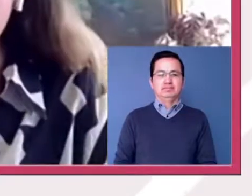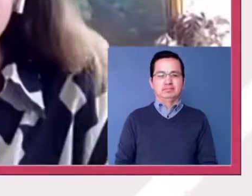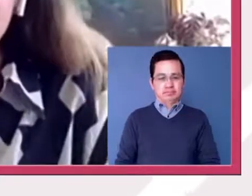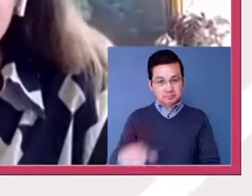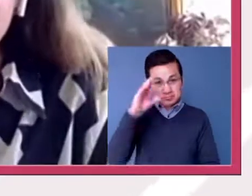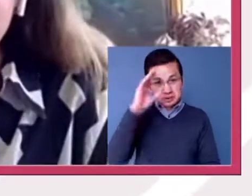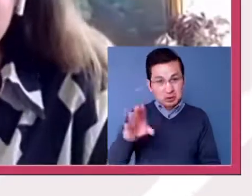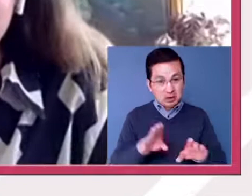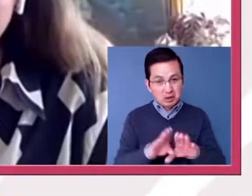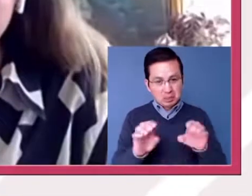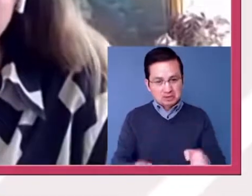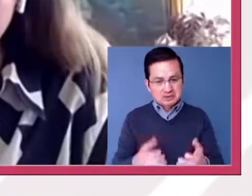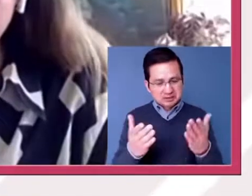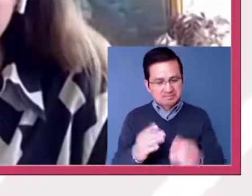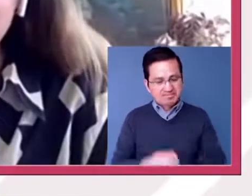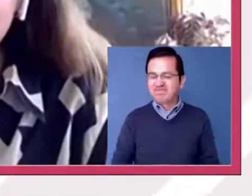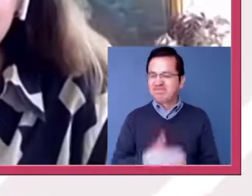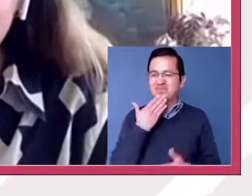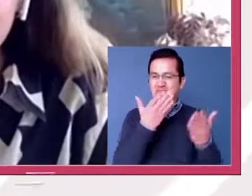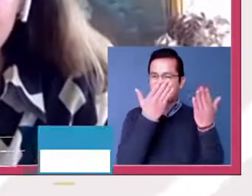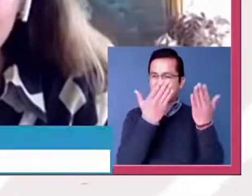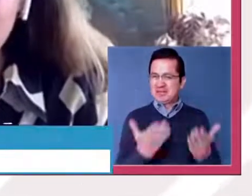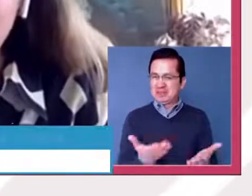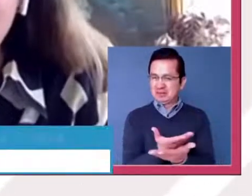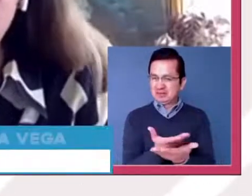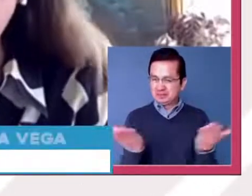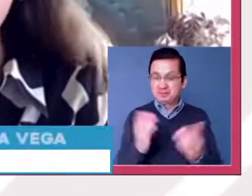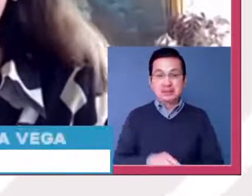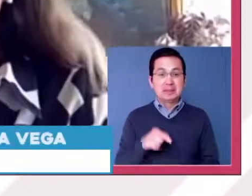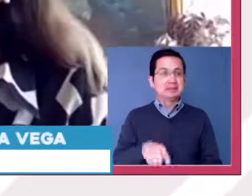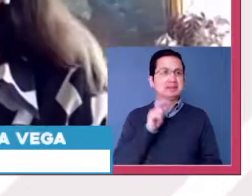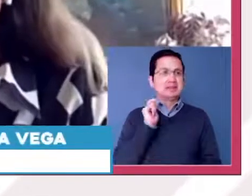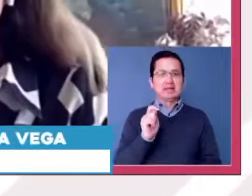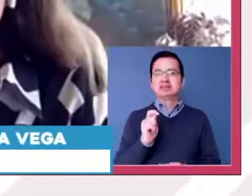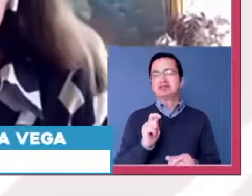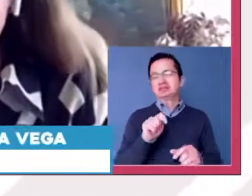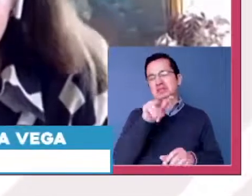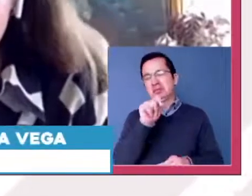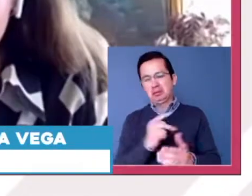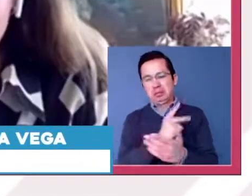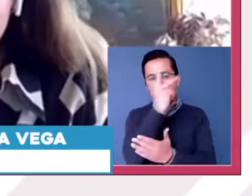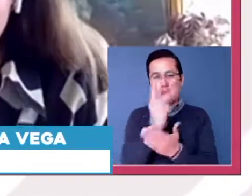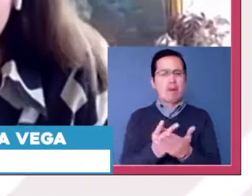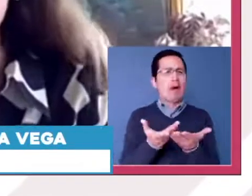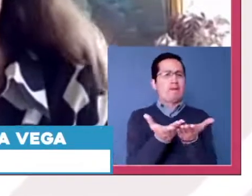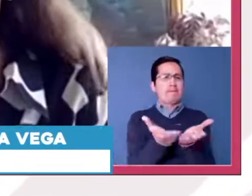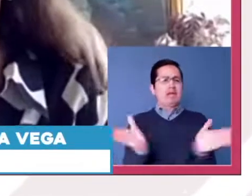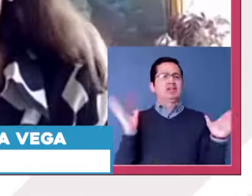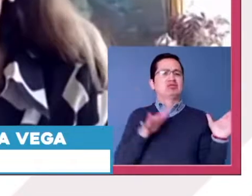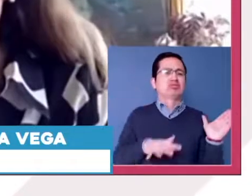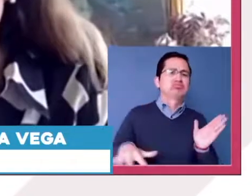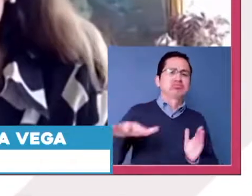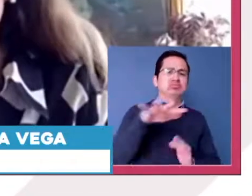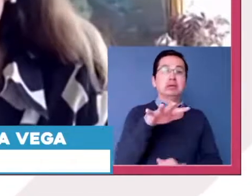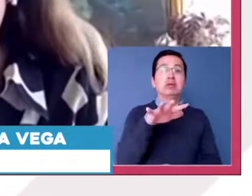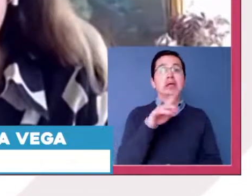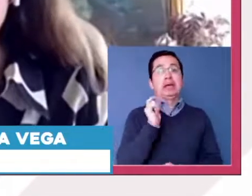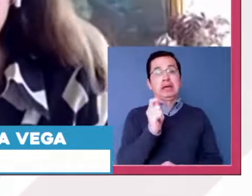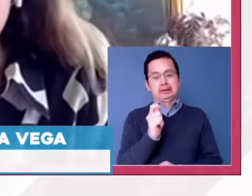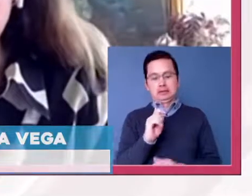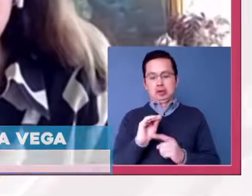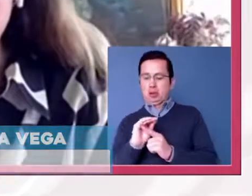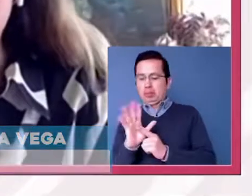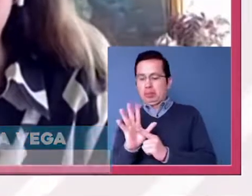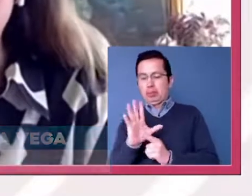¿qué tal? Bienvenidos, bienvenidas. Este es Espacio Diverso, una coproducción entre Justicia TV y el Consejo para Prevenir y Eliminar